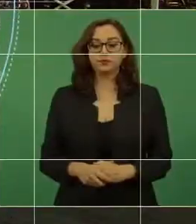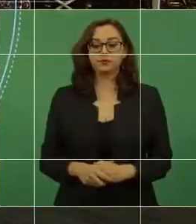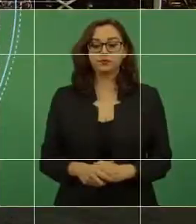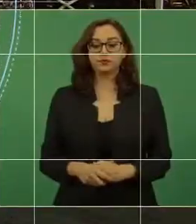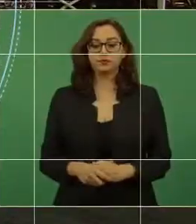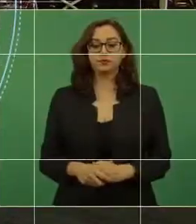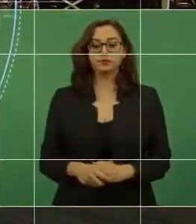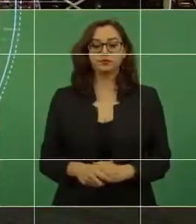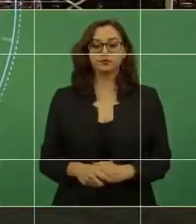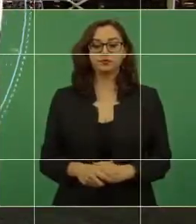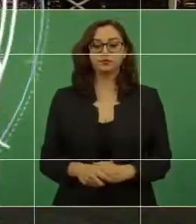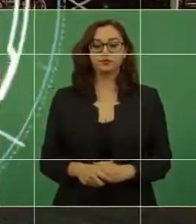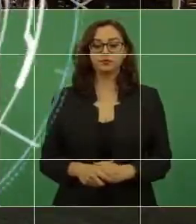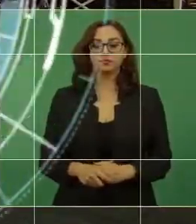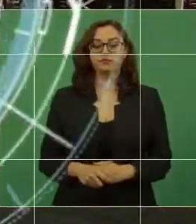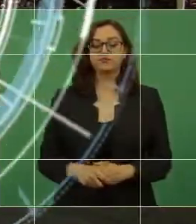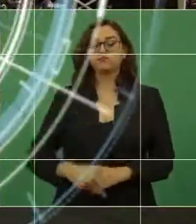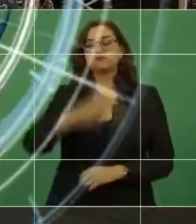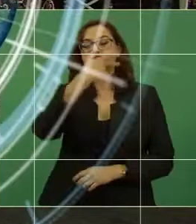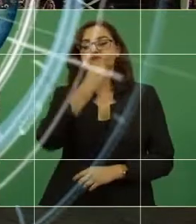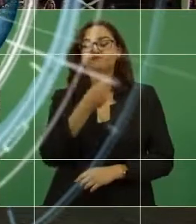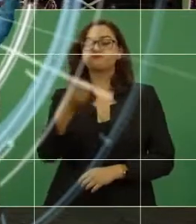amigas amigos